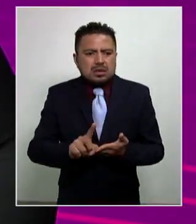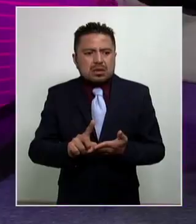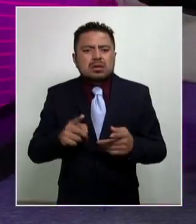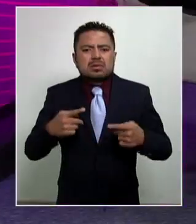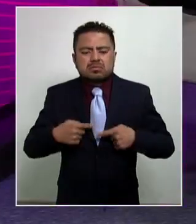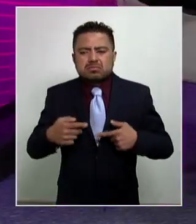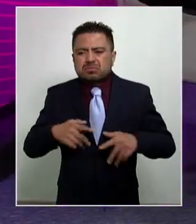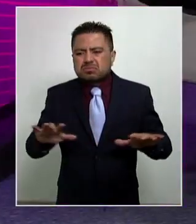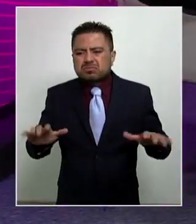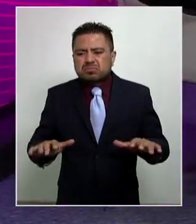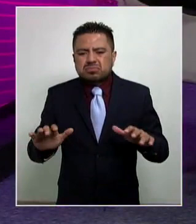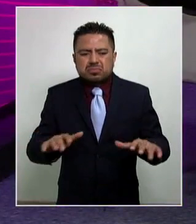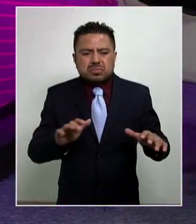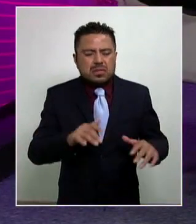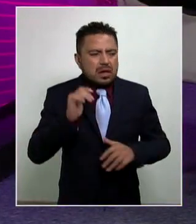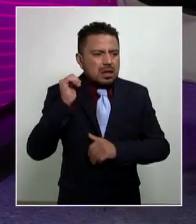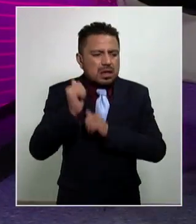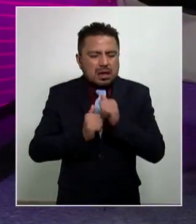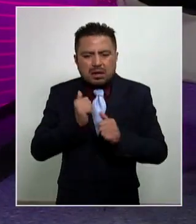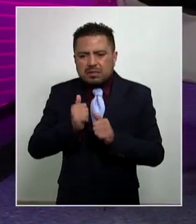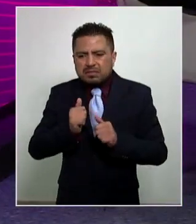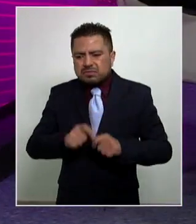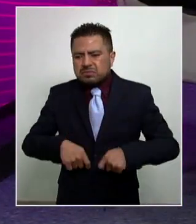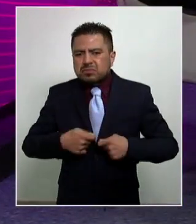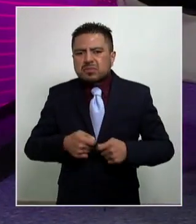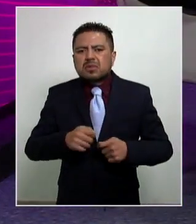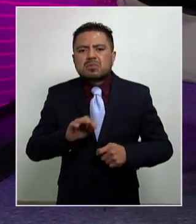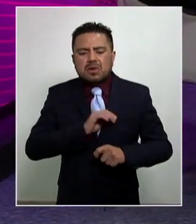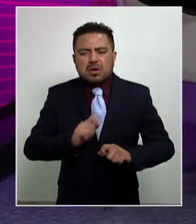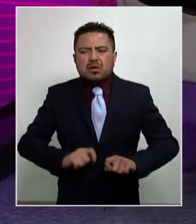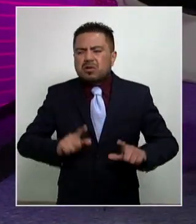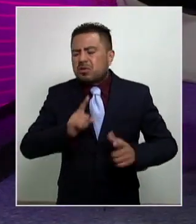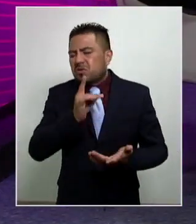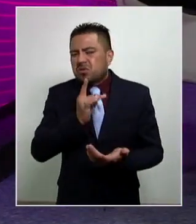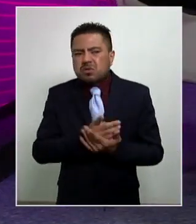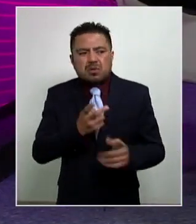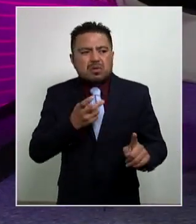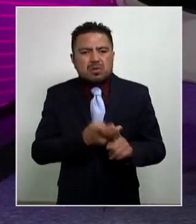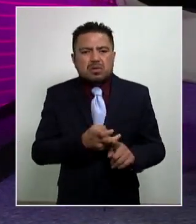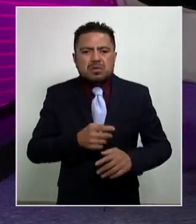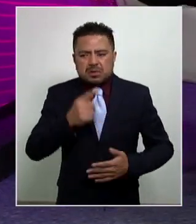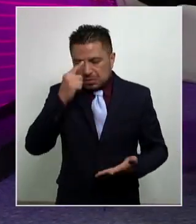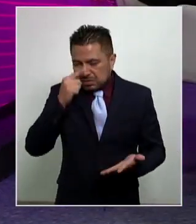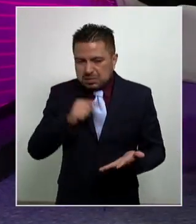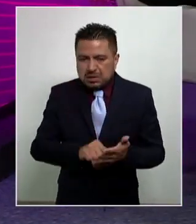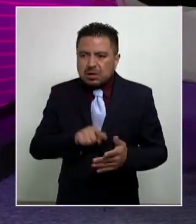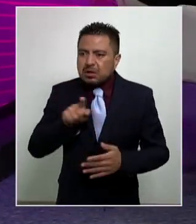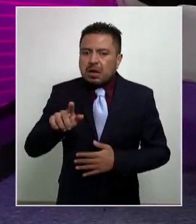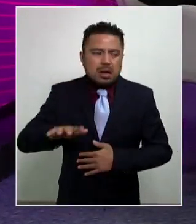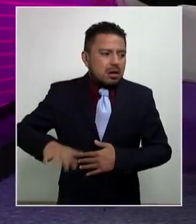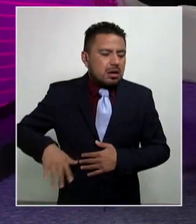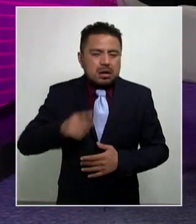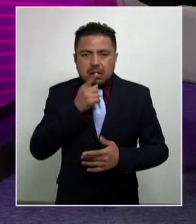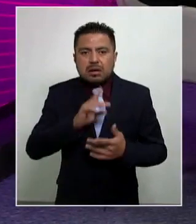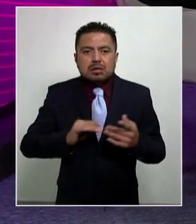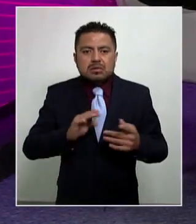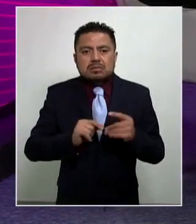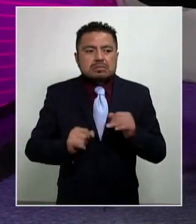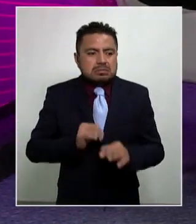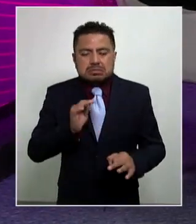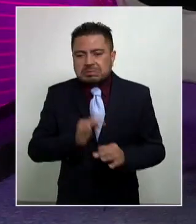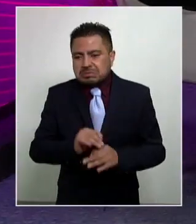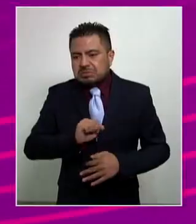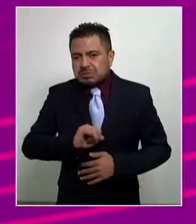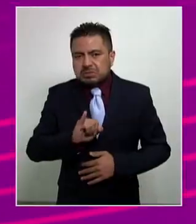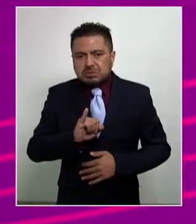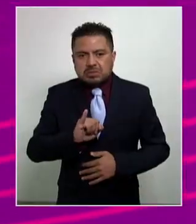las poblaciones afromexicanas. Podríamos hacer un programa solo sobre eso. Y yo creo que lo que dices es muy cierto, ¿no? Es a la